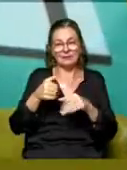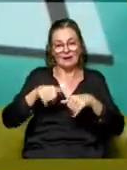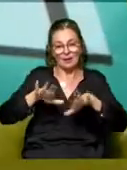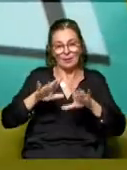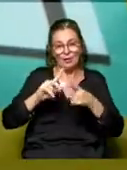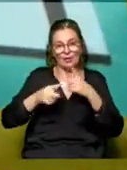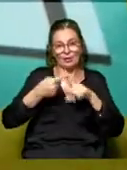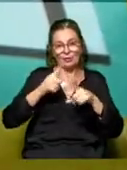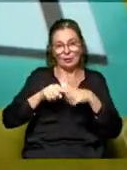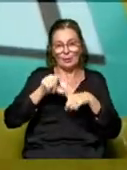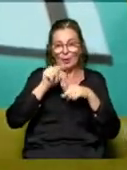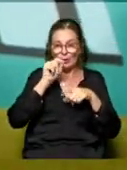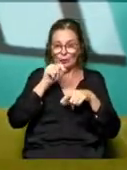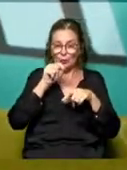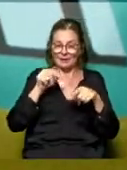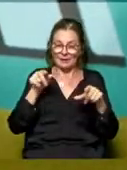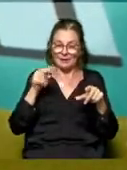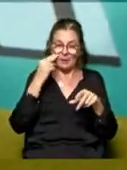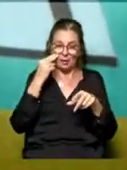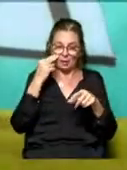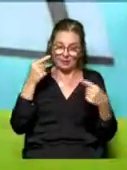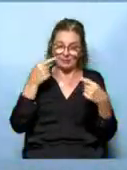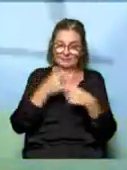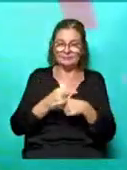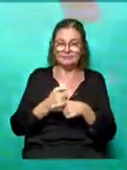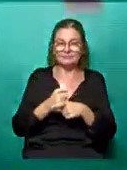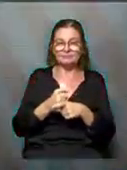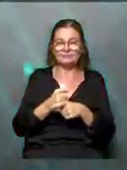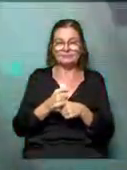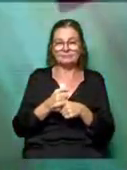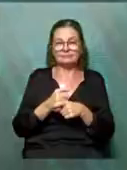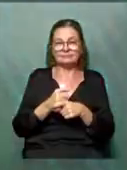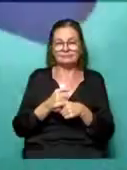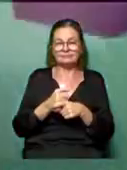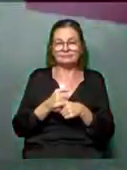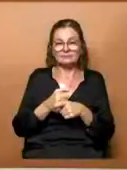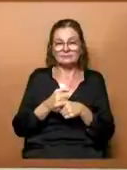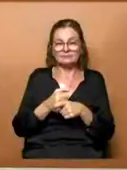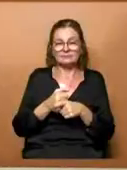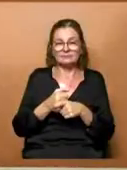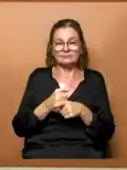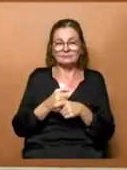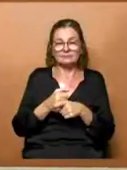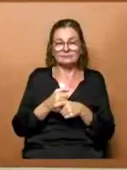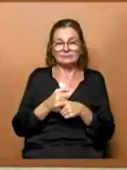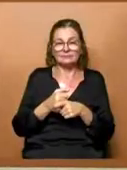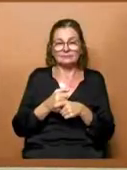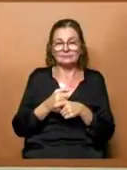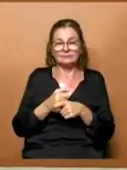discusiones por Twitter y ataquemos los problemas. Karina. nada,